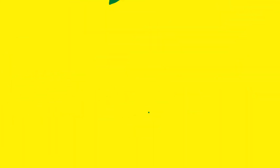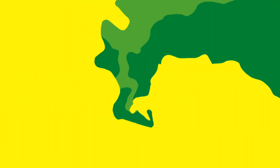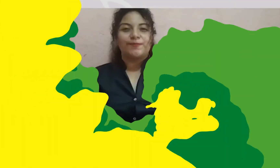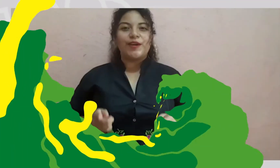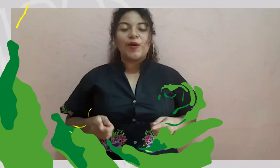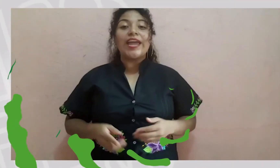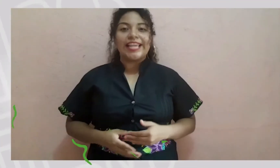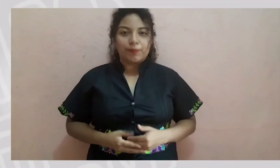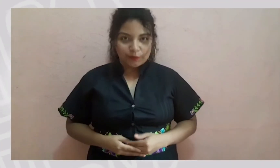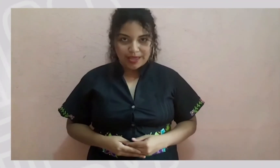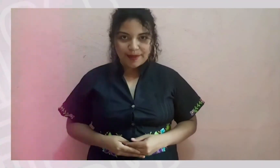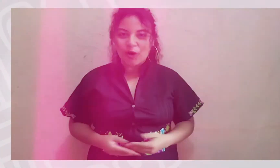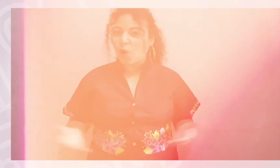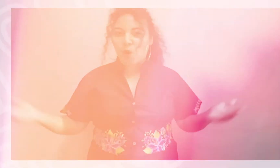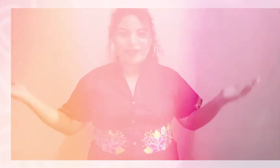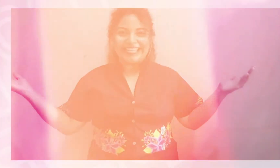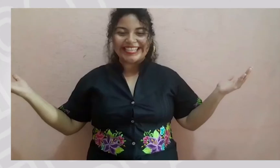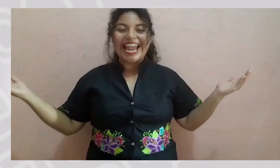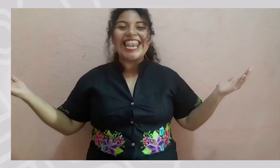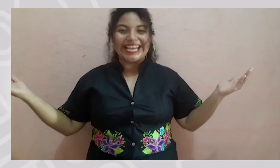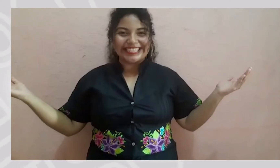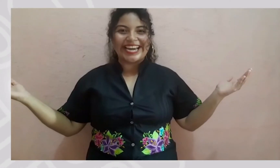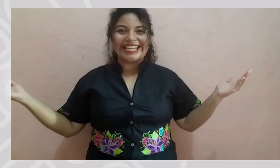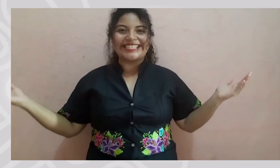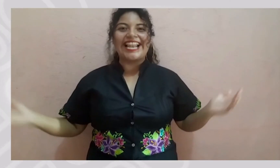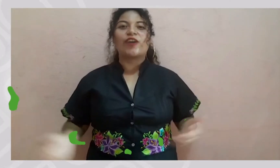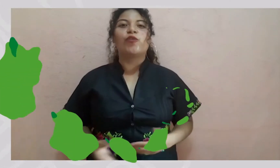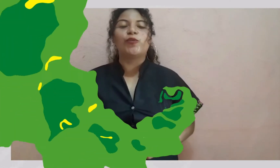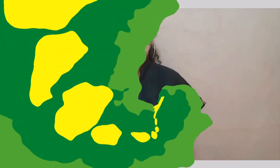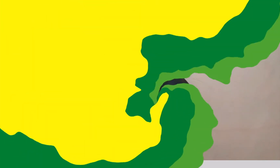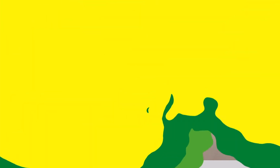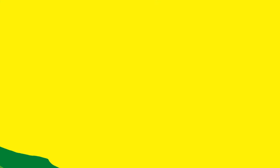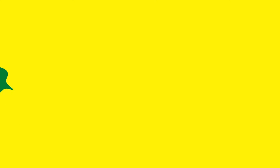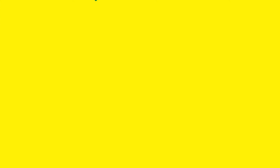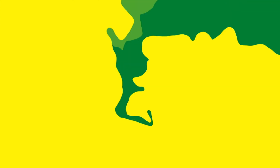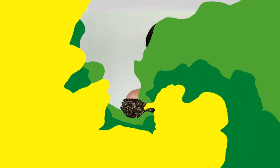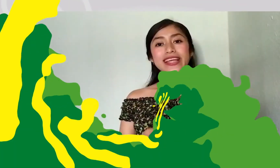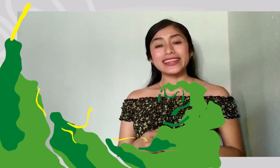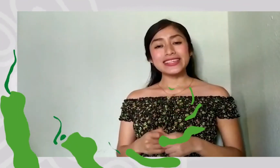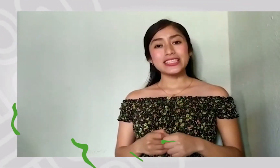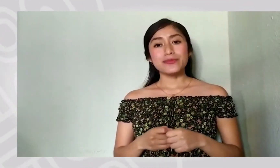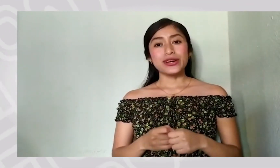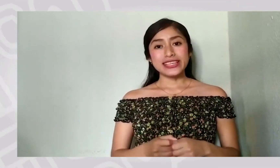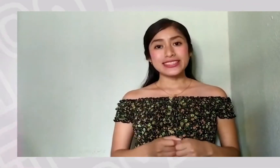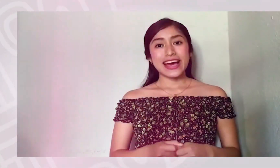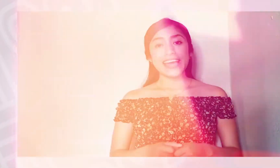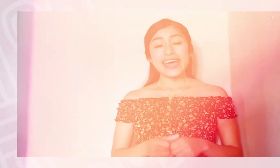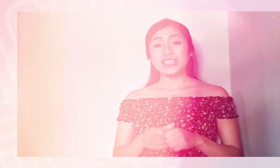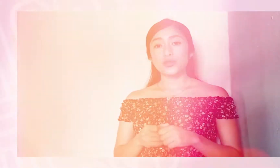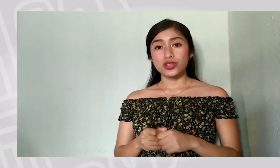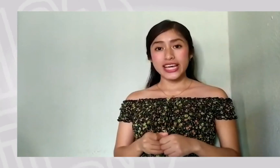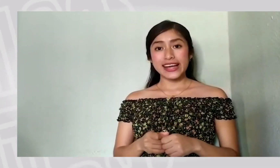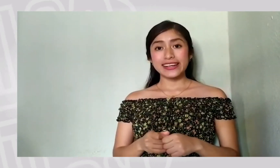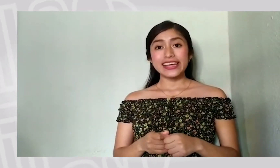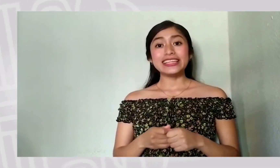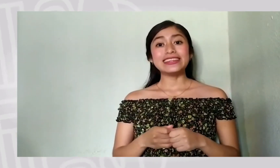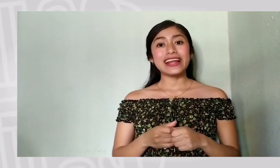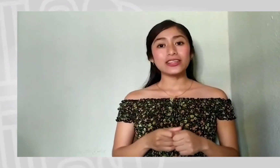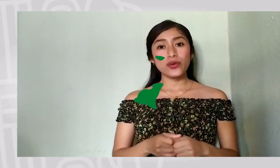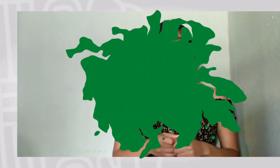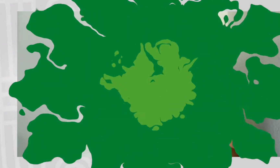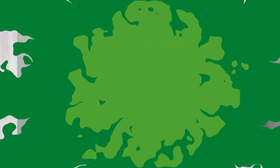comunidad. Te espero en el programa Jóvenes, las caras de la cultura. Una oportunidad que simboliza